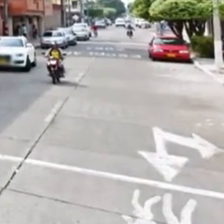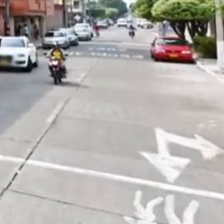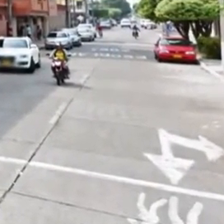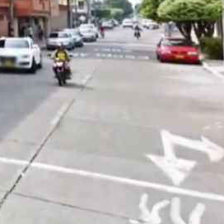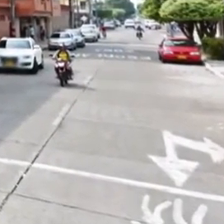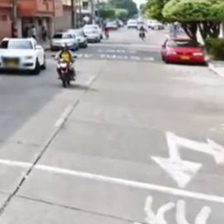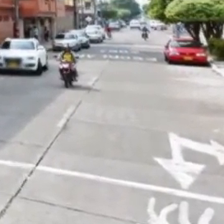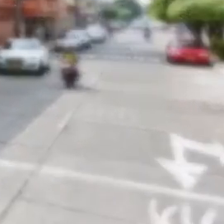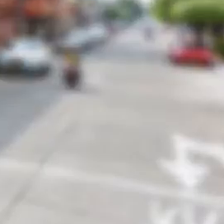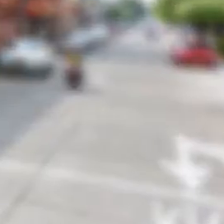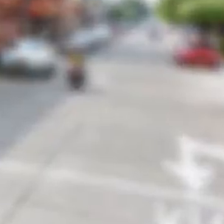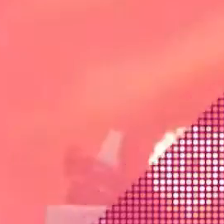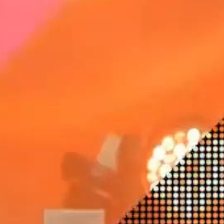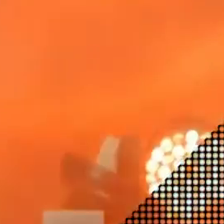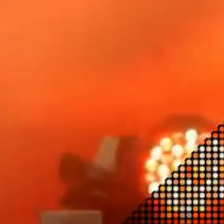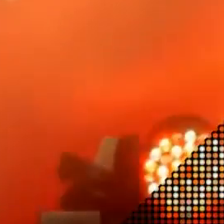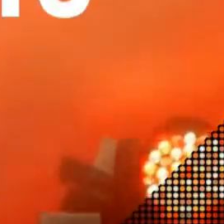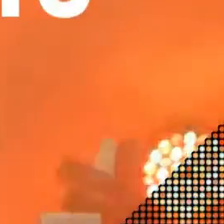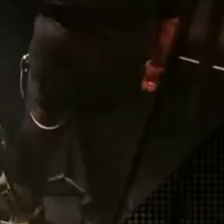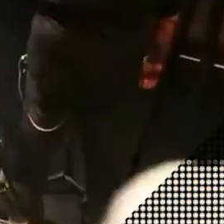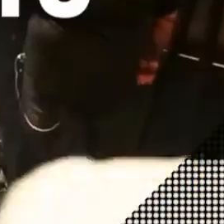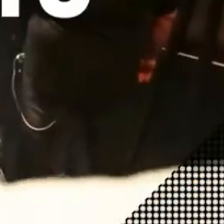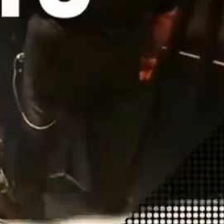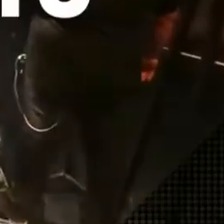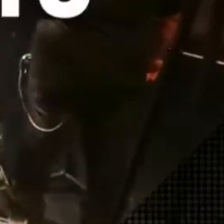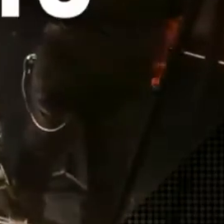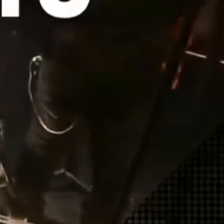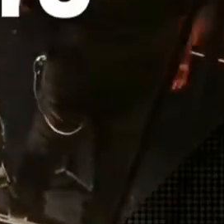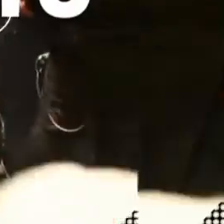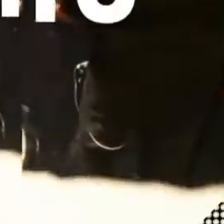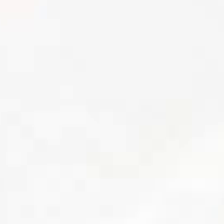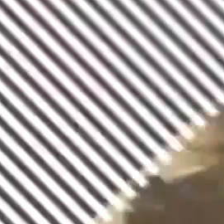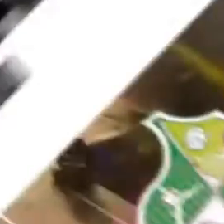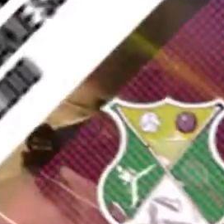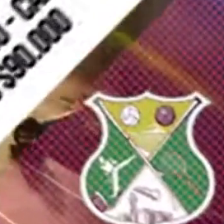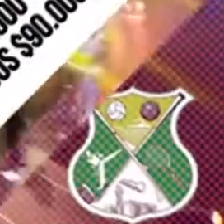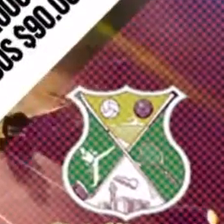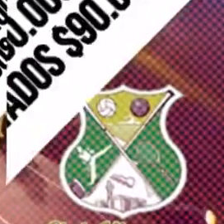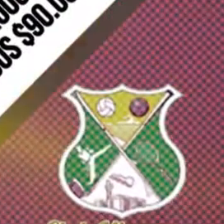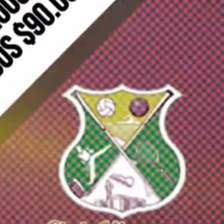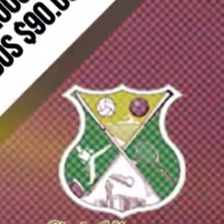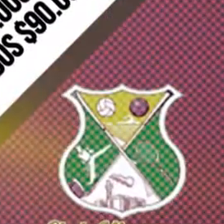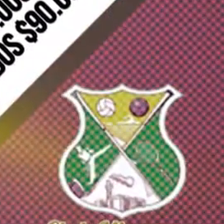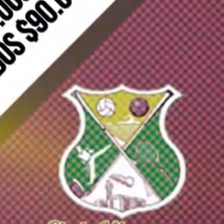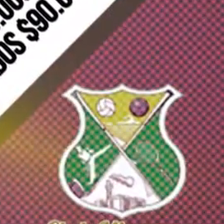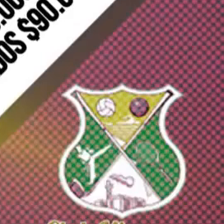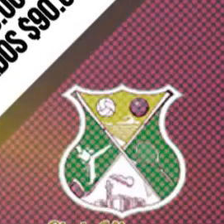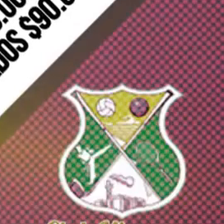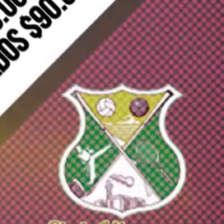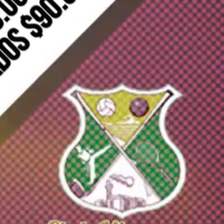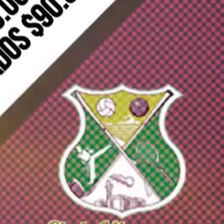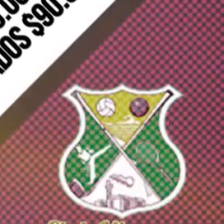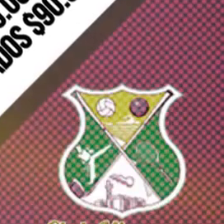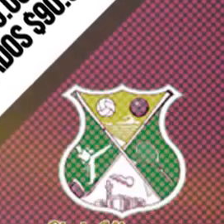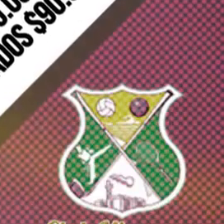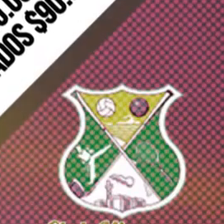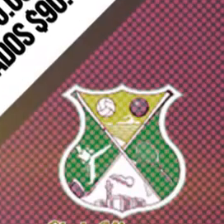inscripciones abiertas cuando tienes concierto de fin de año club pida más proceso instando al gran martinelli